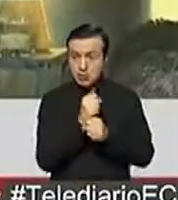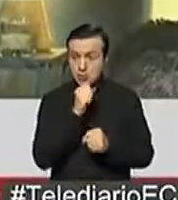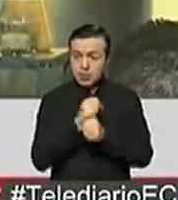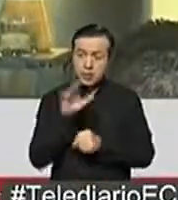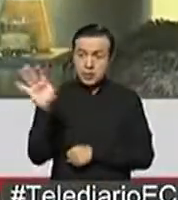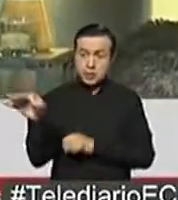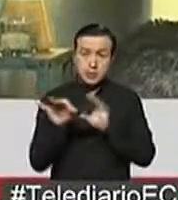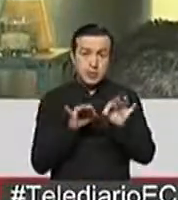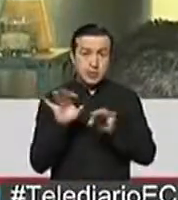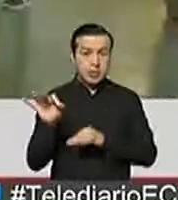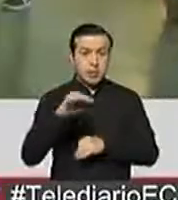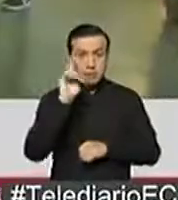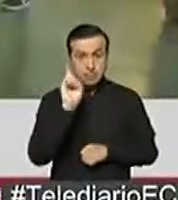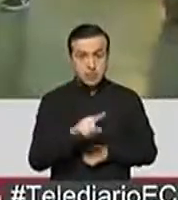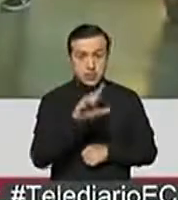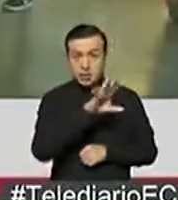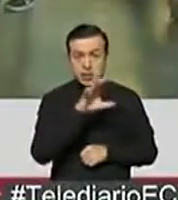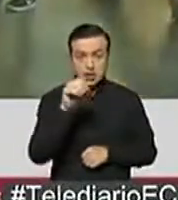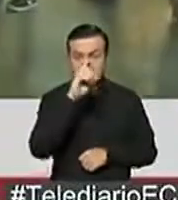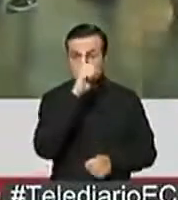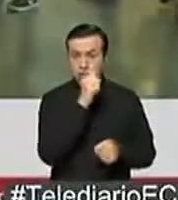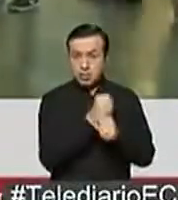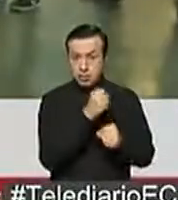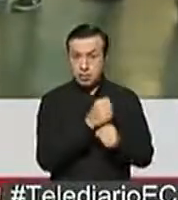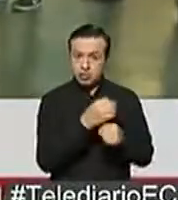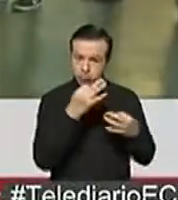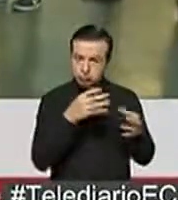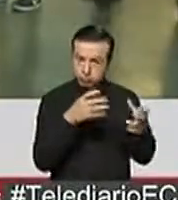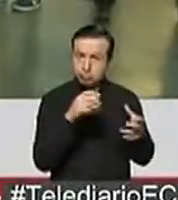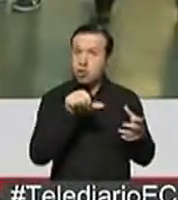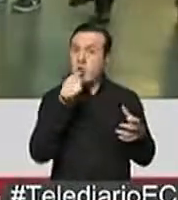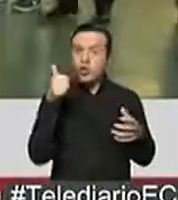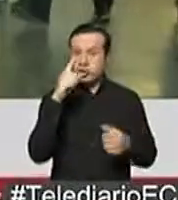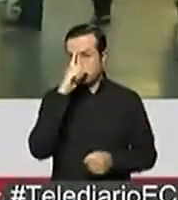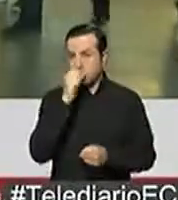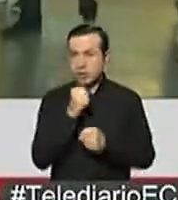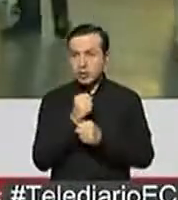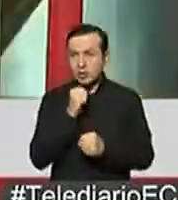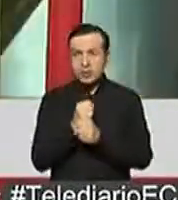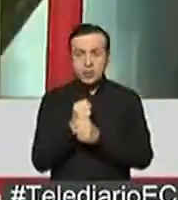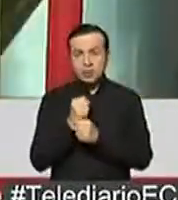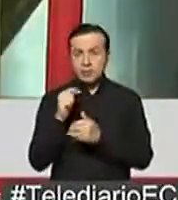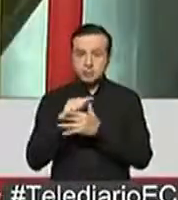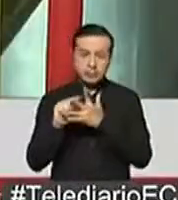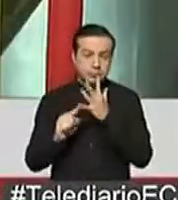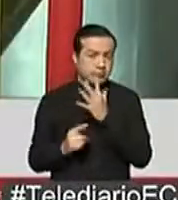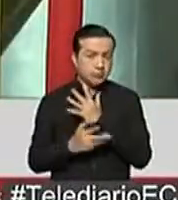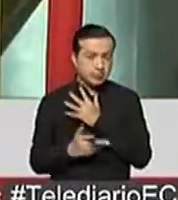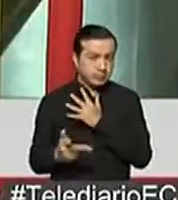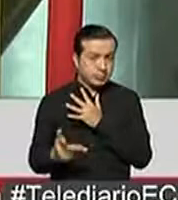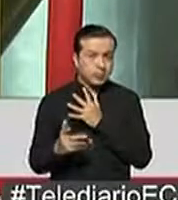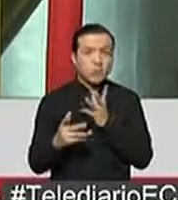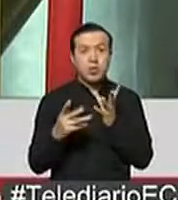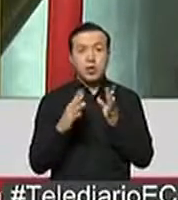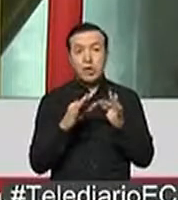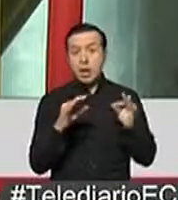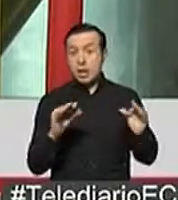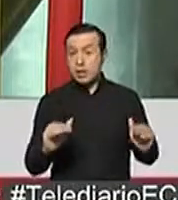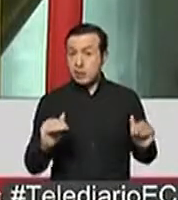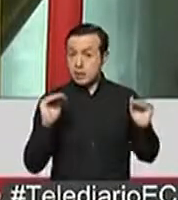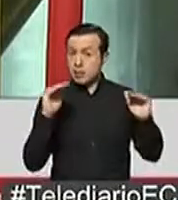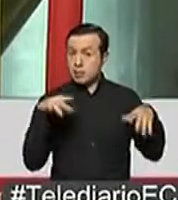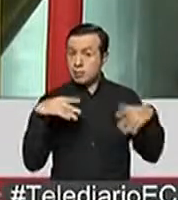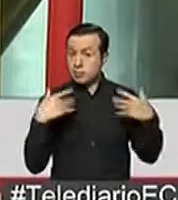y 800 indirectos, según cifras de la Asociación de Cervecerías Artesanales del Ecuador. Porque es un producto de muy buena